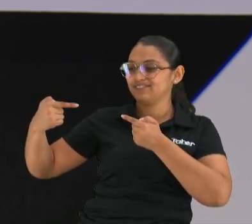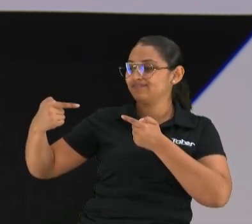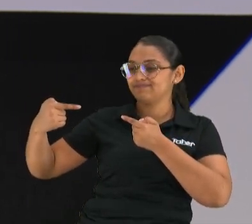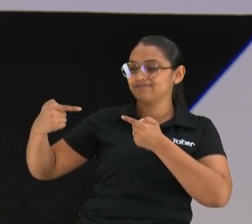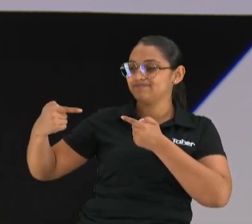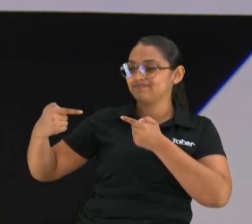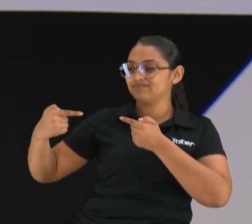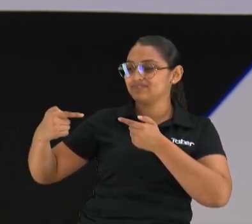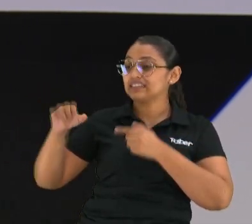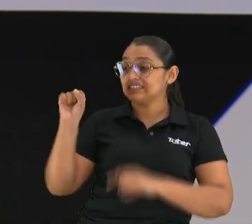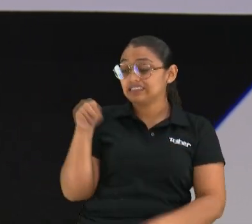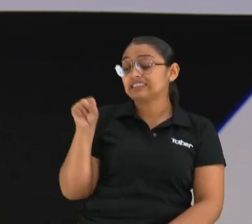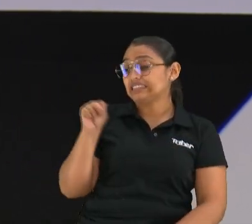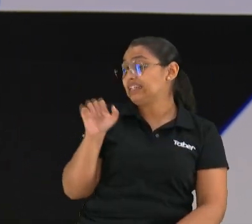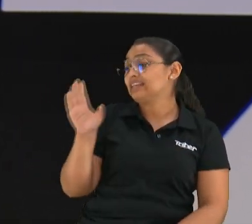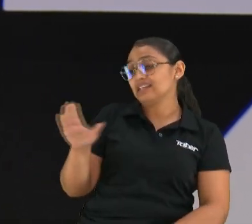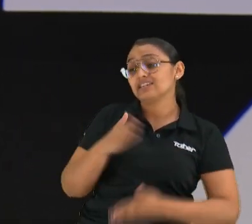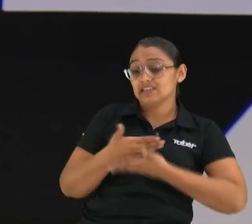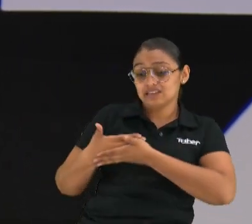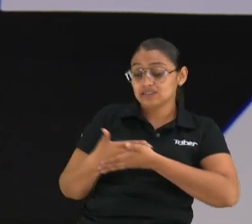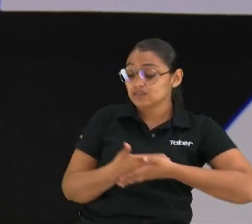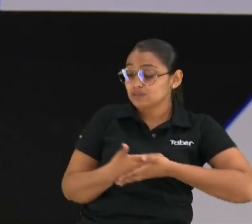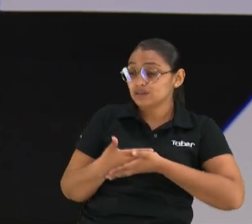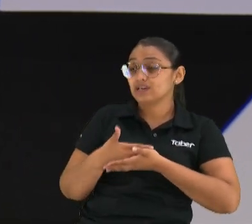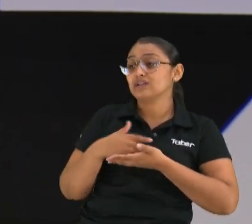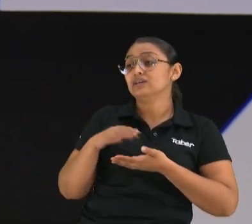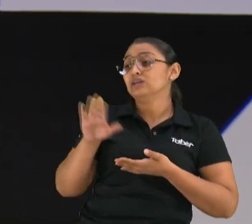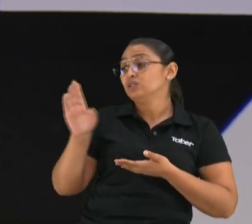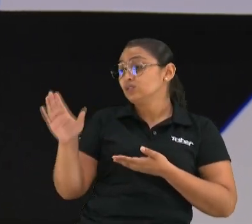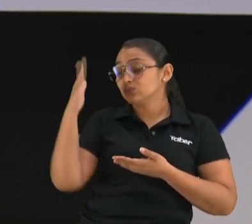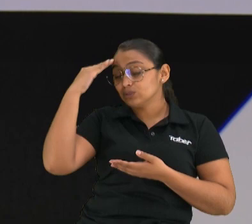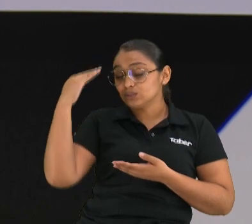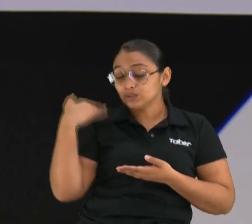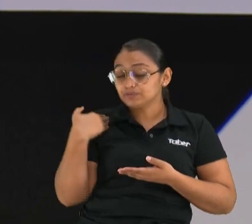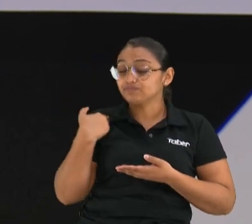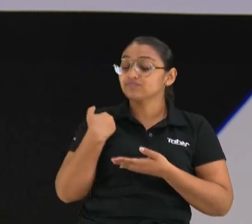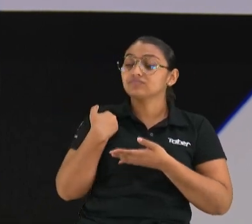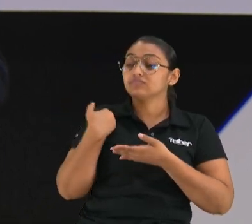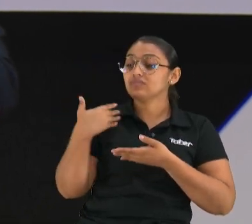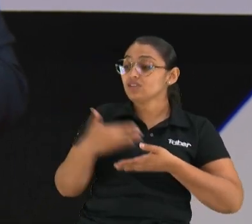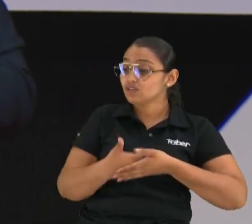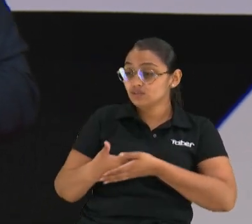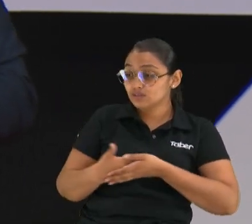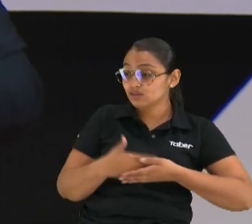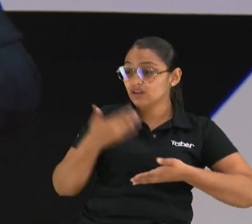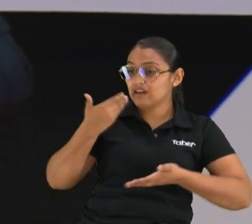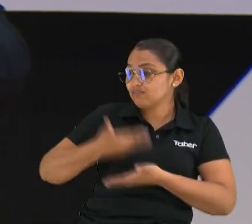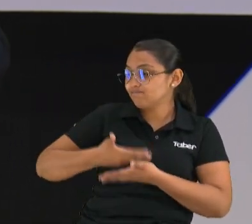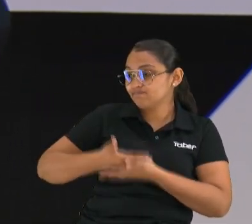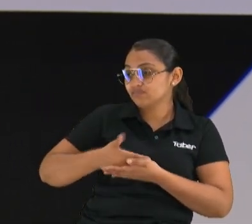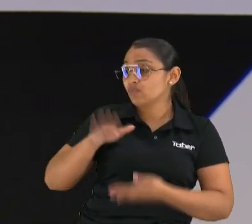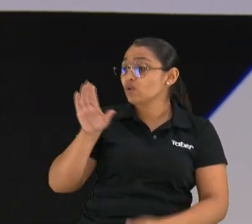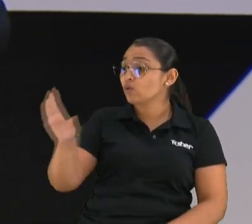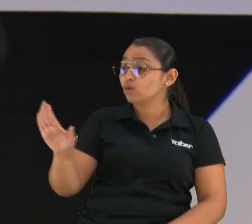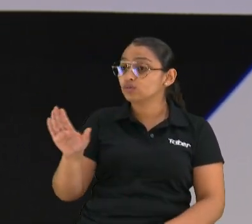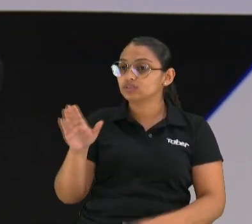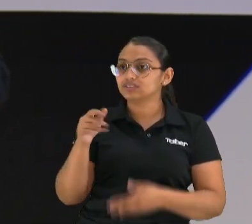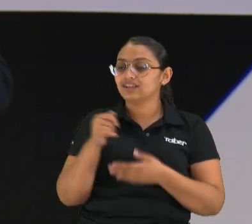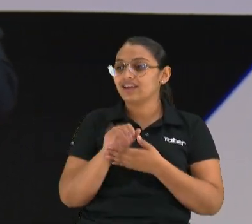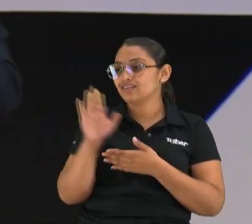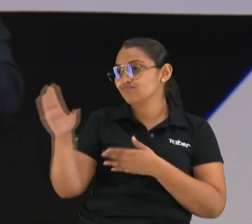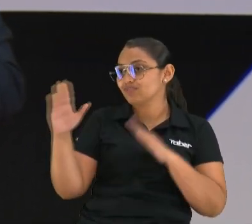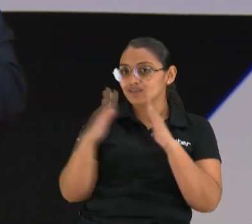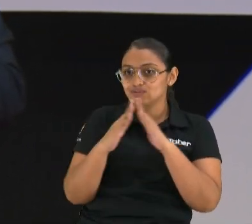Sí el muchacho está en problemado si la señorita está teniendo relaciones sexuales abiertamente con su novio y usted le patrocina el motel porque deja que sucede en su